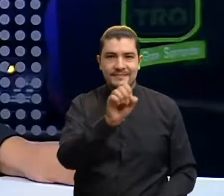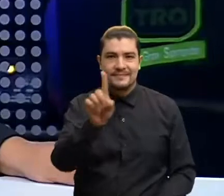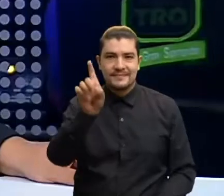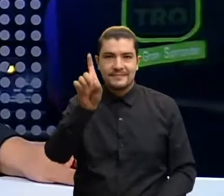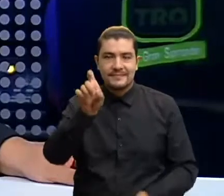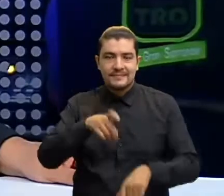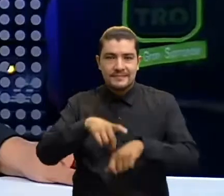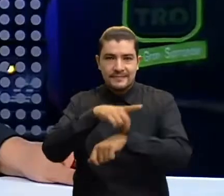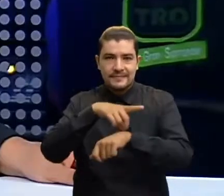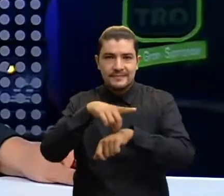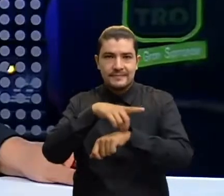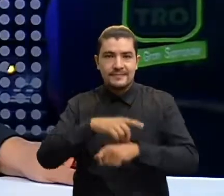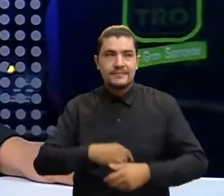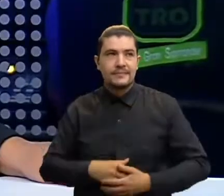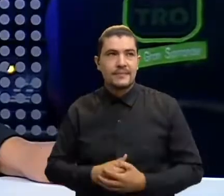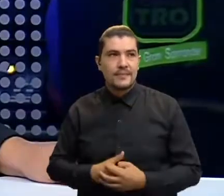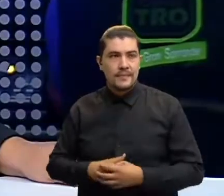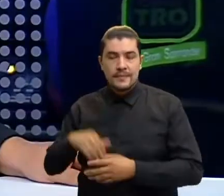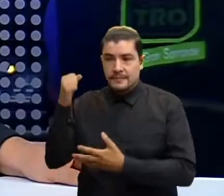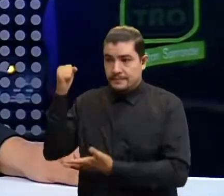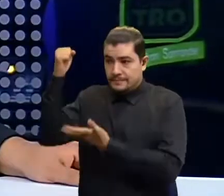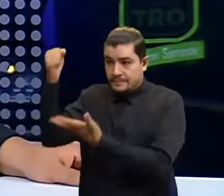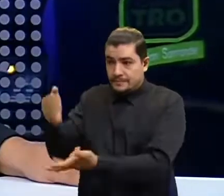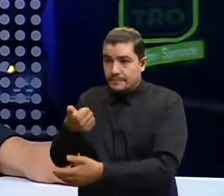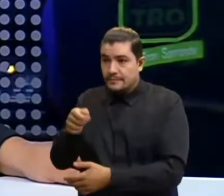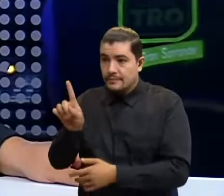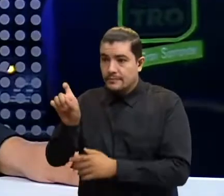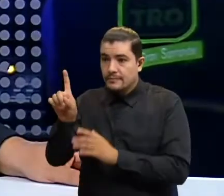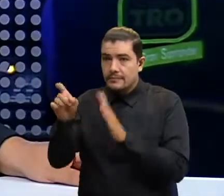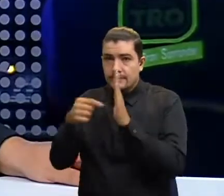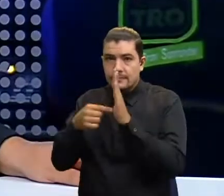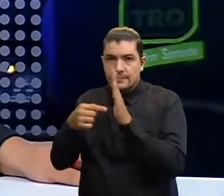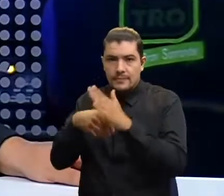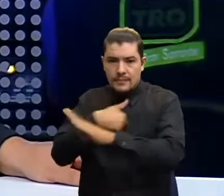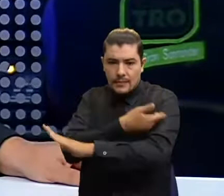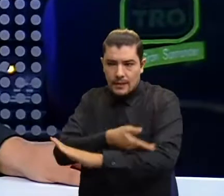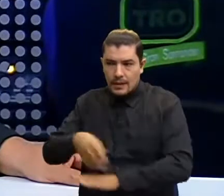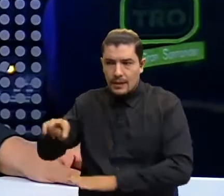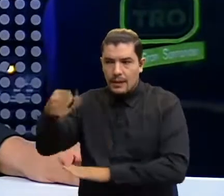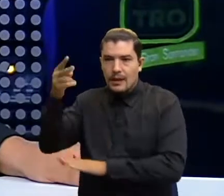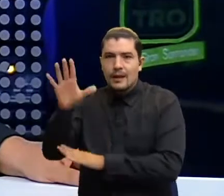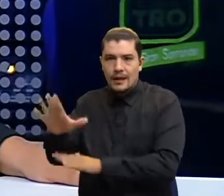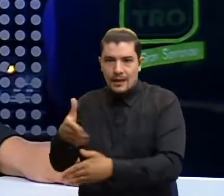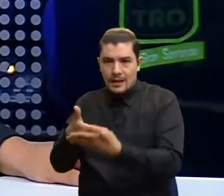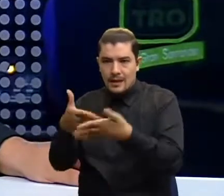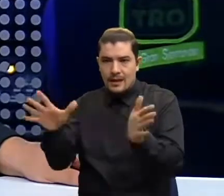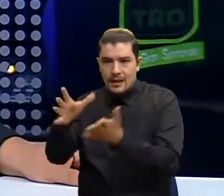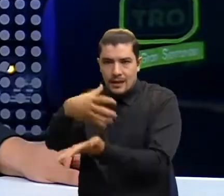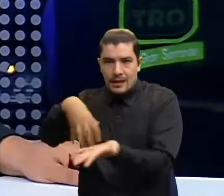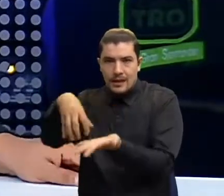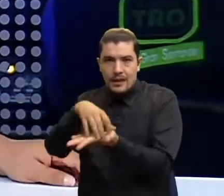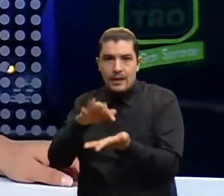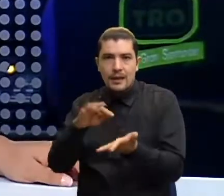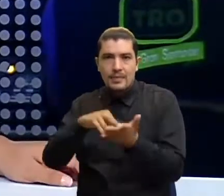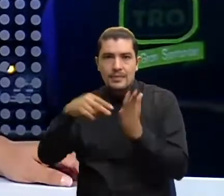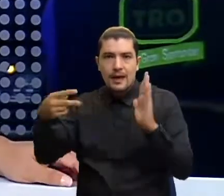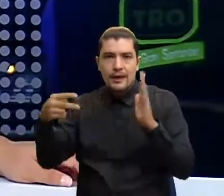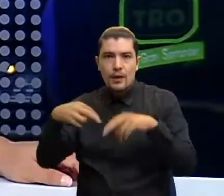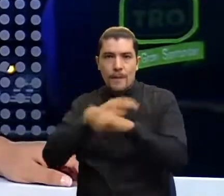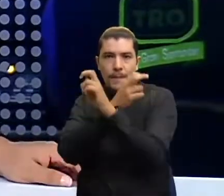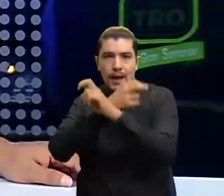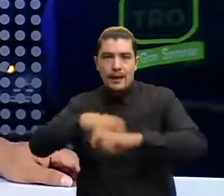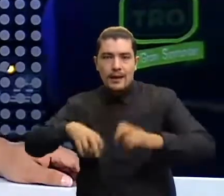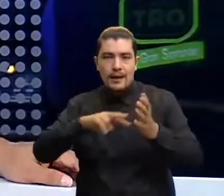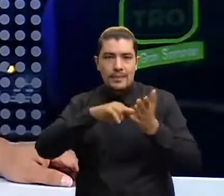con una inversión que superó los 16 mil millones de pesos, fue entregada a la sede Tecnoparque y Tecnoacademia Nodo Cúcuta. Esto